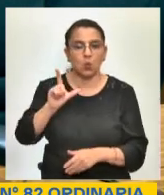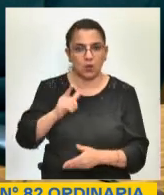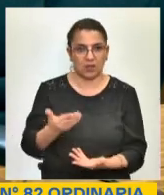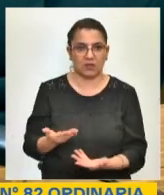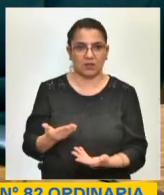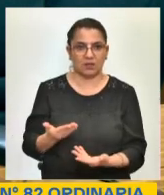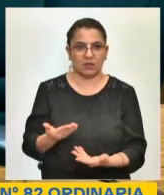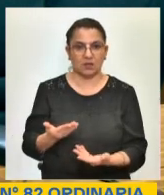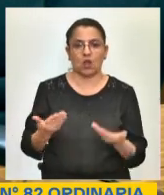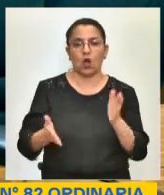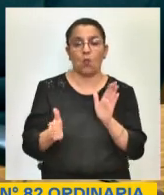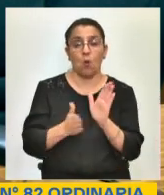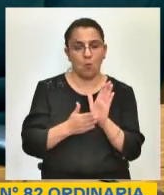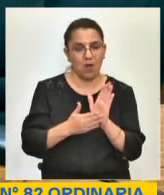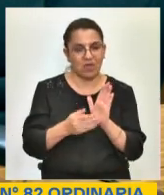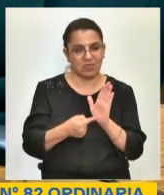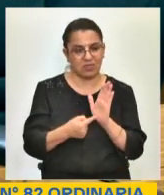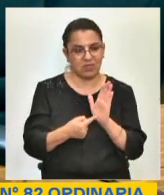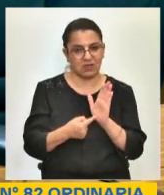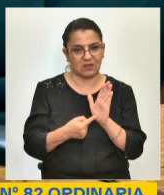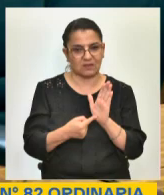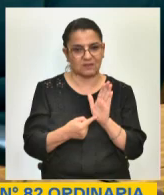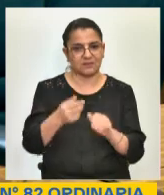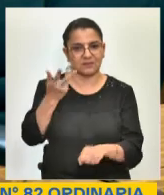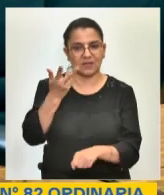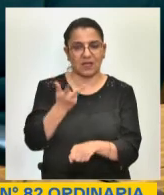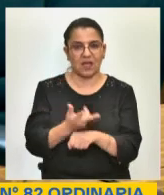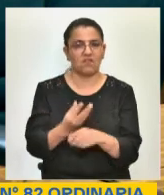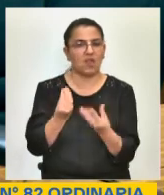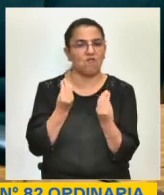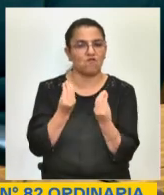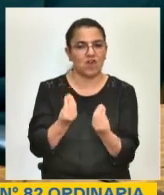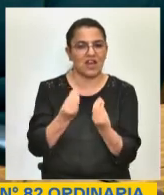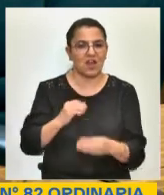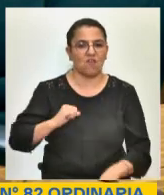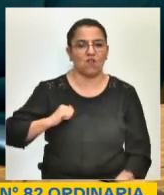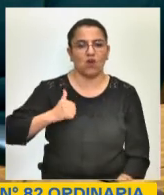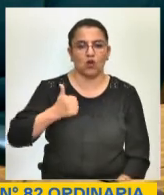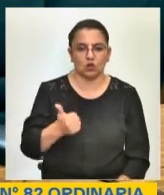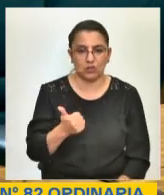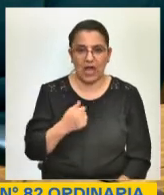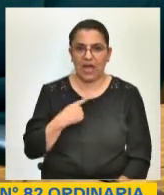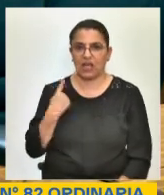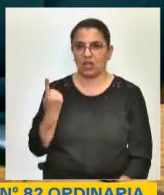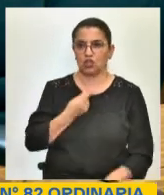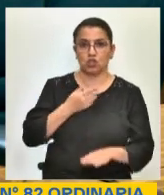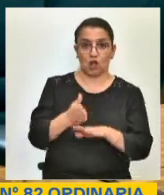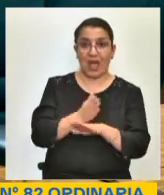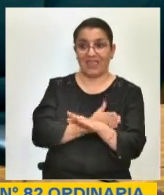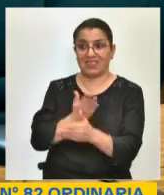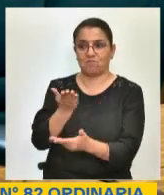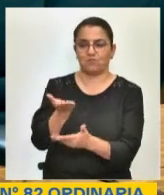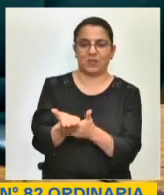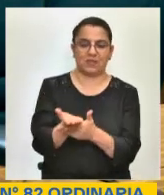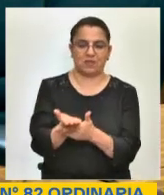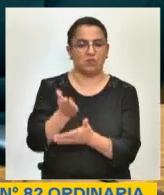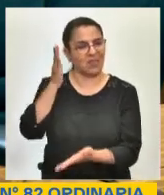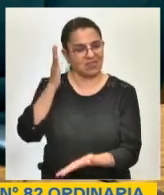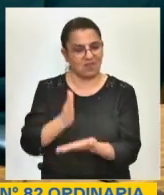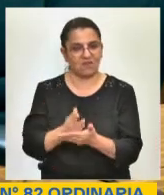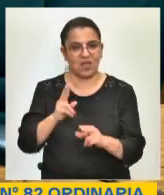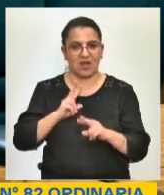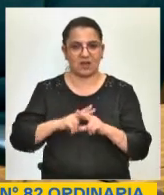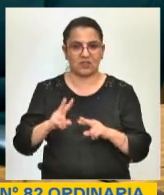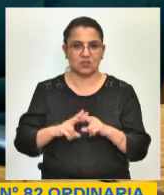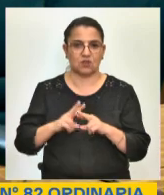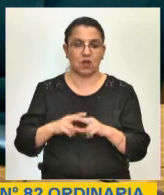como muestra Además de que había buena voluntad a lo que nosotros habíamos puesto como un tema que tenía que resolverse a